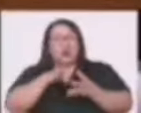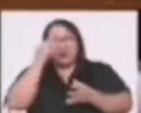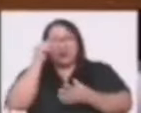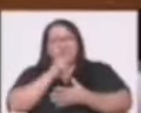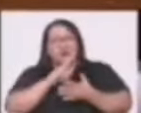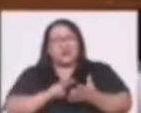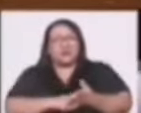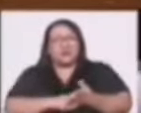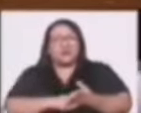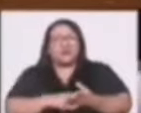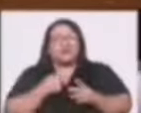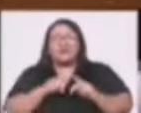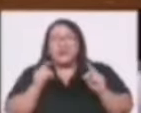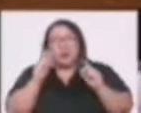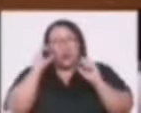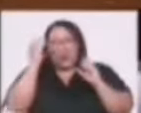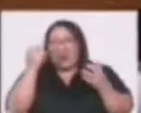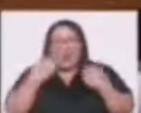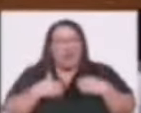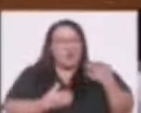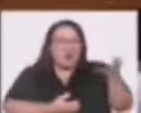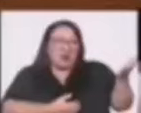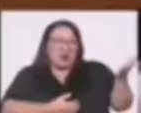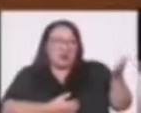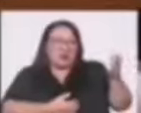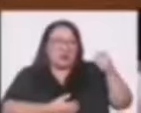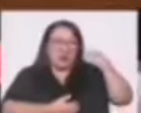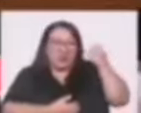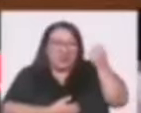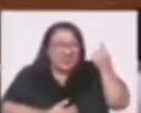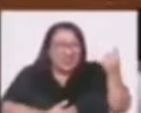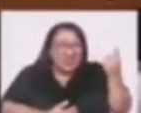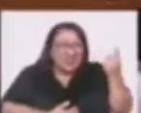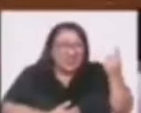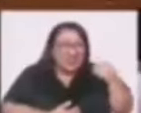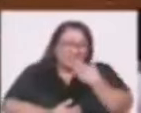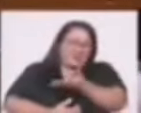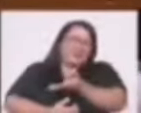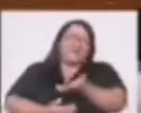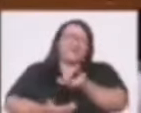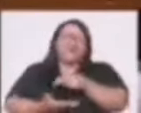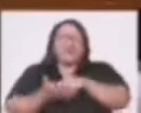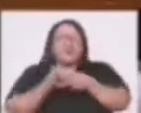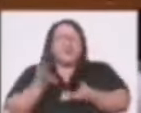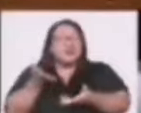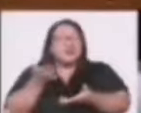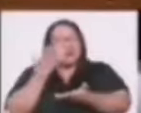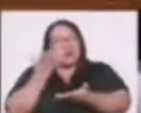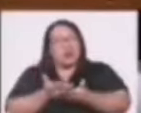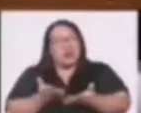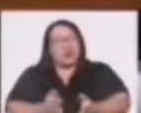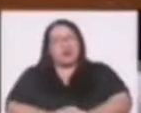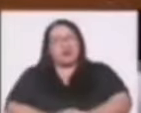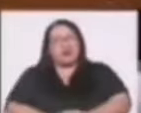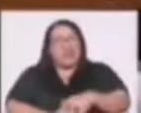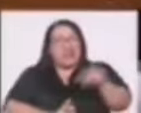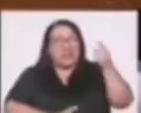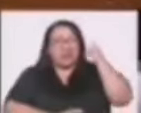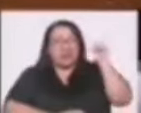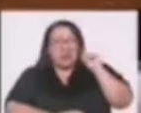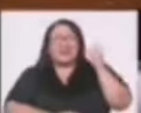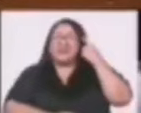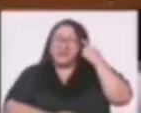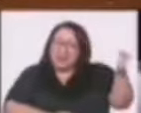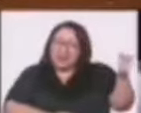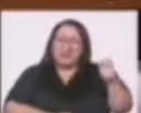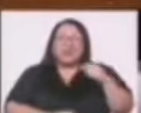comprensión lectora, pero no creo que los abogados defensores estén pues adoleciendo de esta problemática. Y aquí es bien